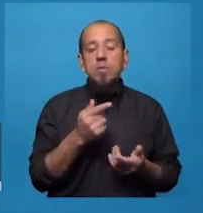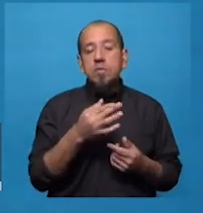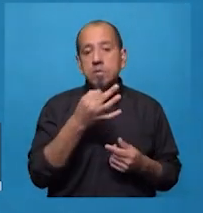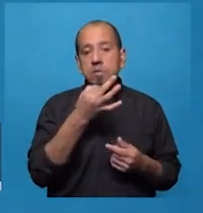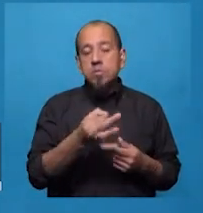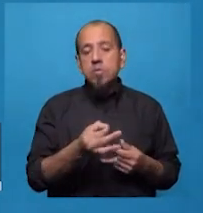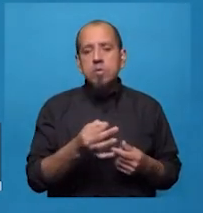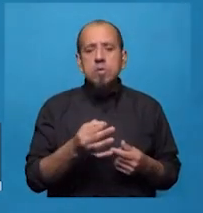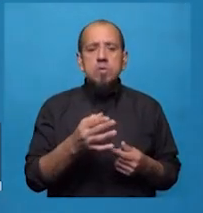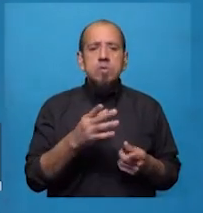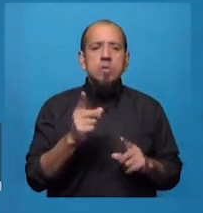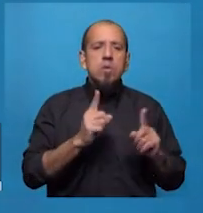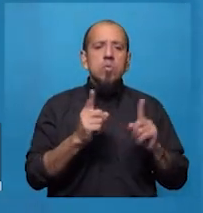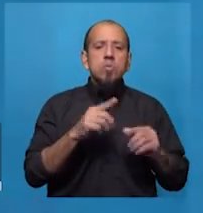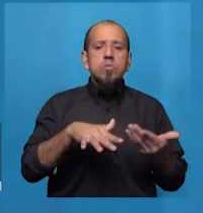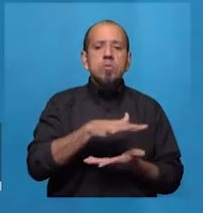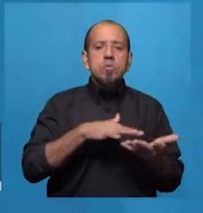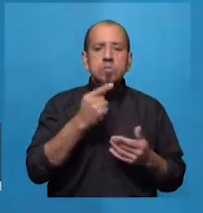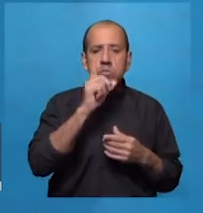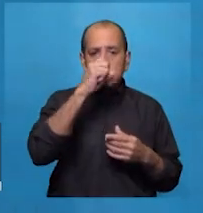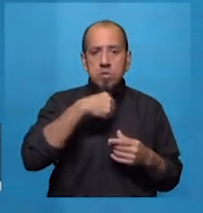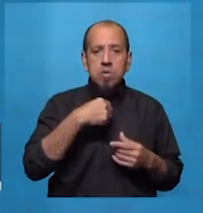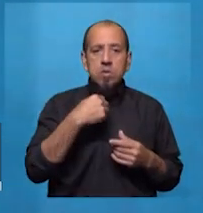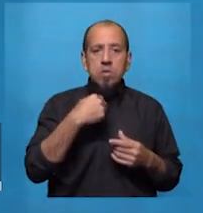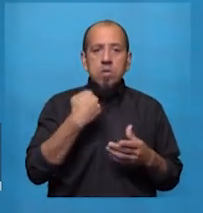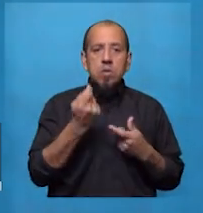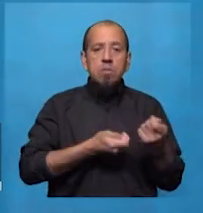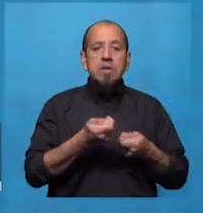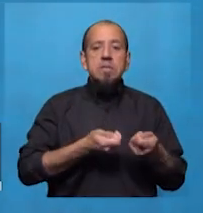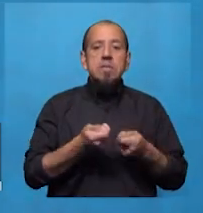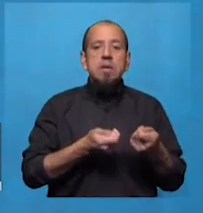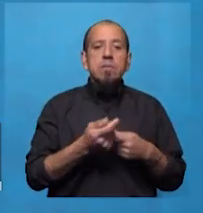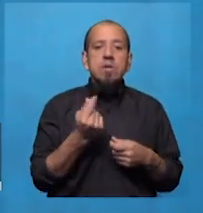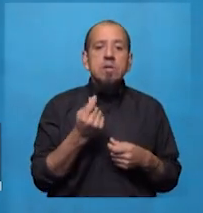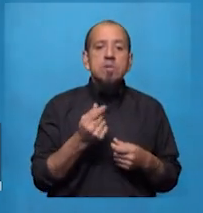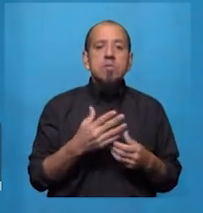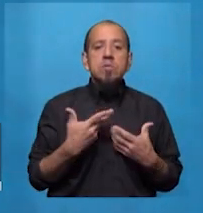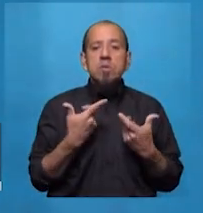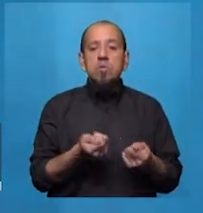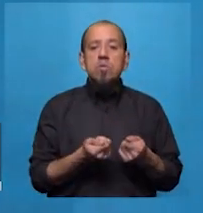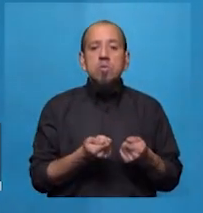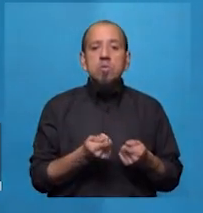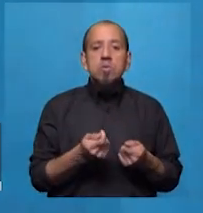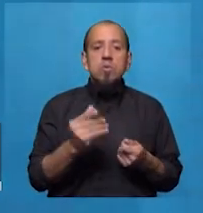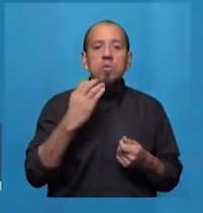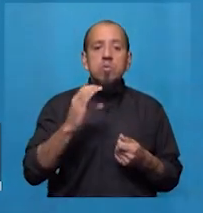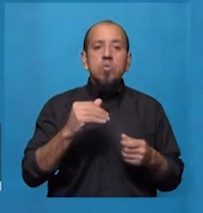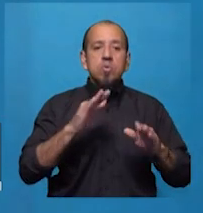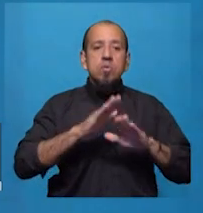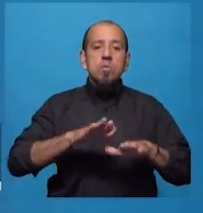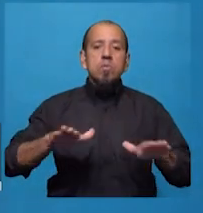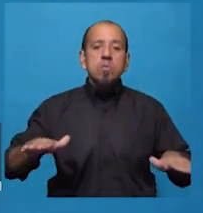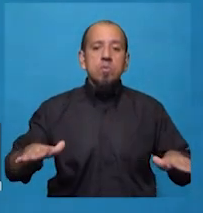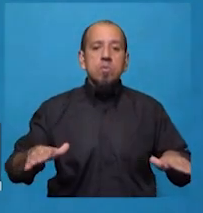una nota que en algunos barrios de Montevideo los narcos prestan plata o te o te apoyan un club de babifu bueno